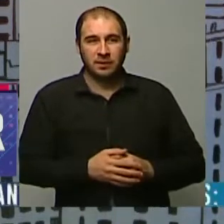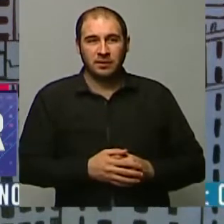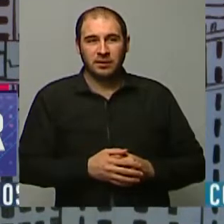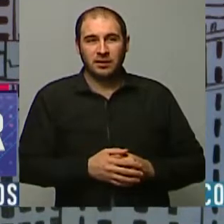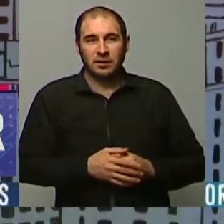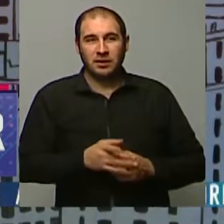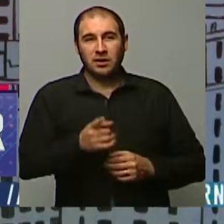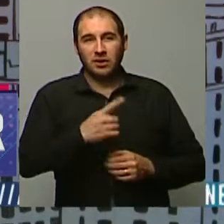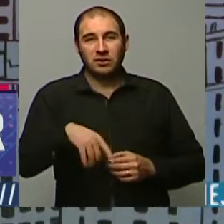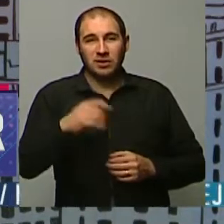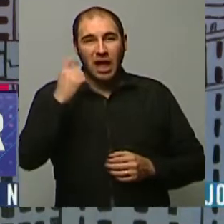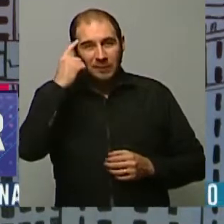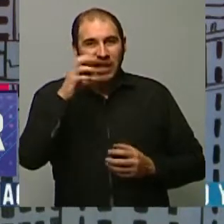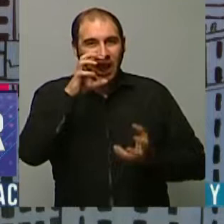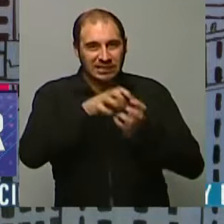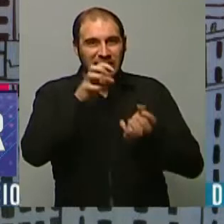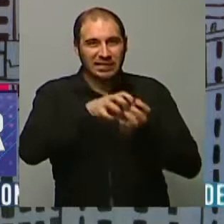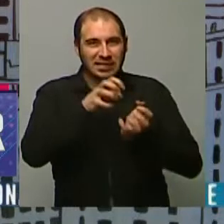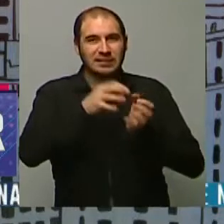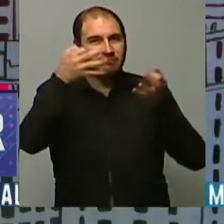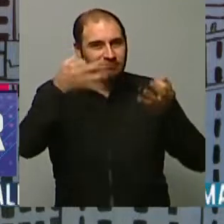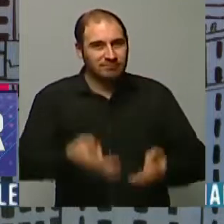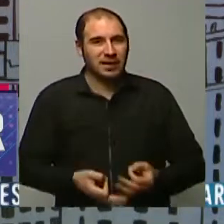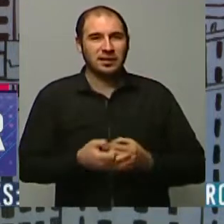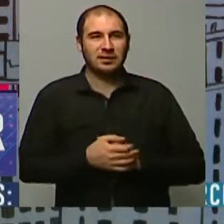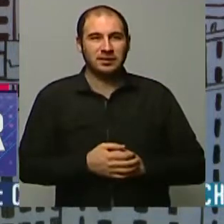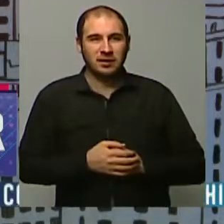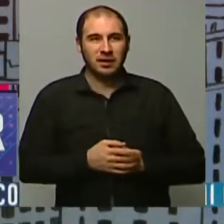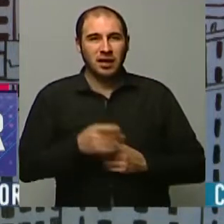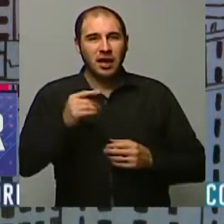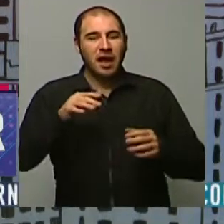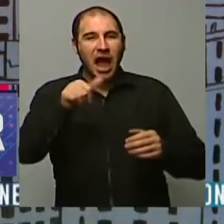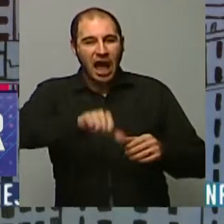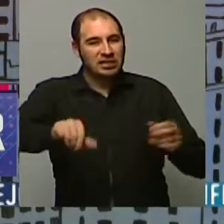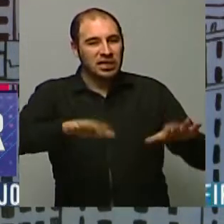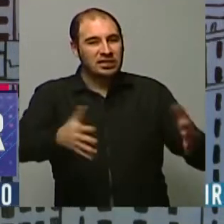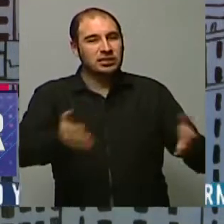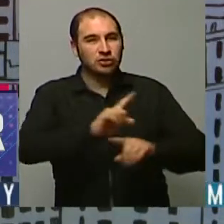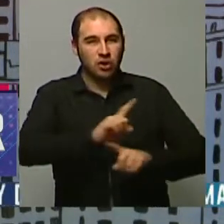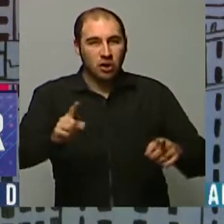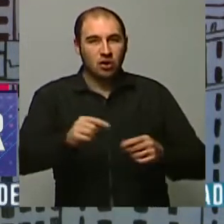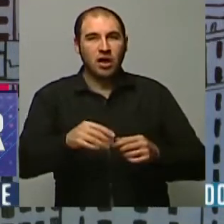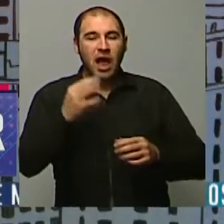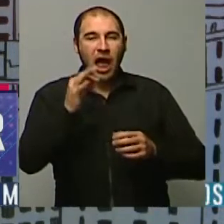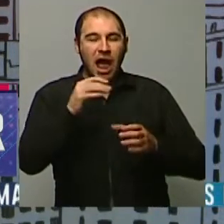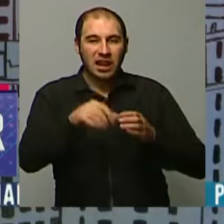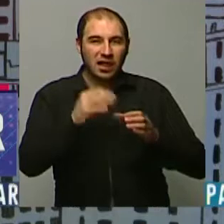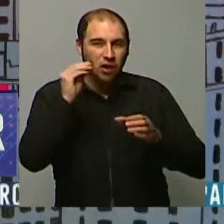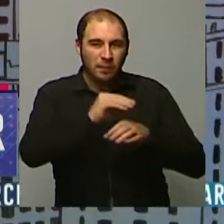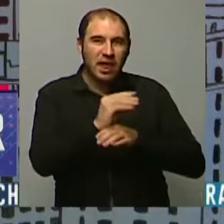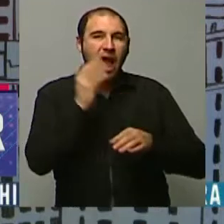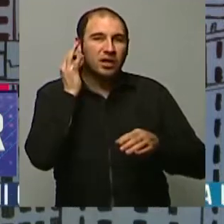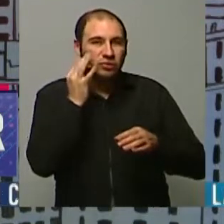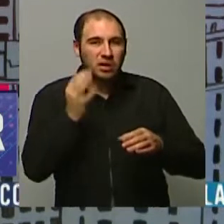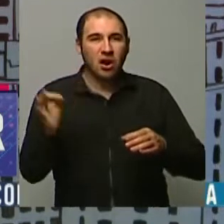de aprender a masticar muy bien los alimentos, tratar de evitar los fritos, los alimentos que están concentrados en azúcares o